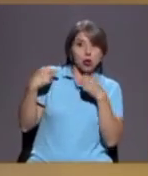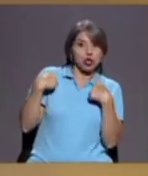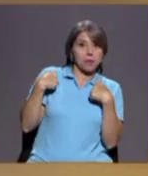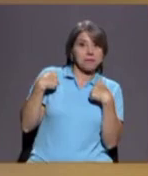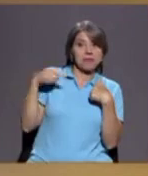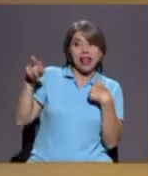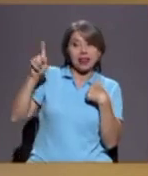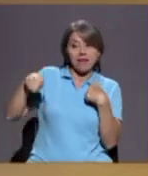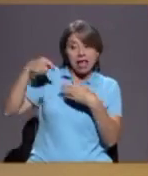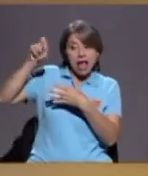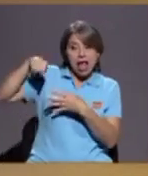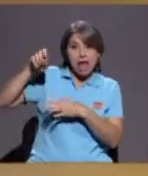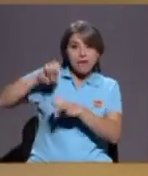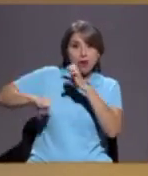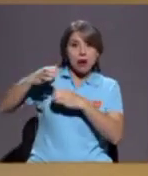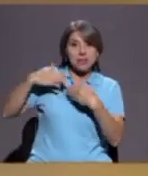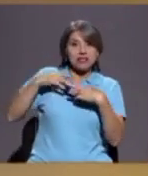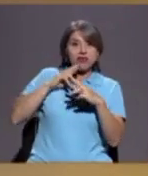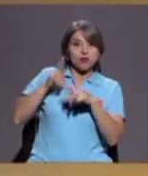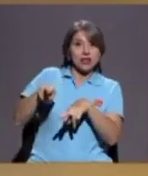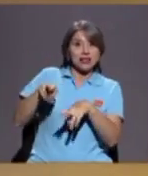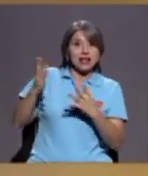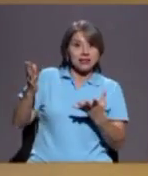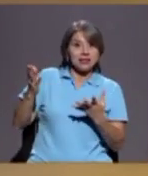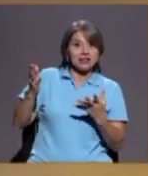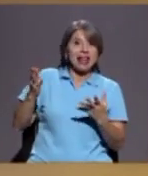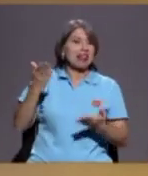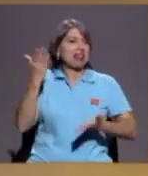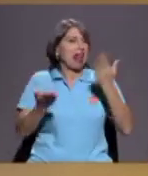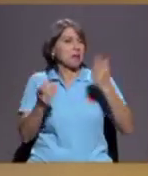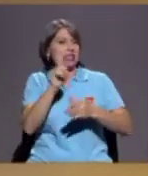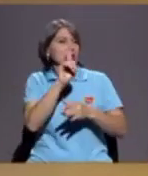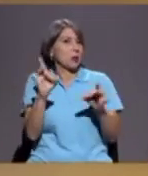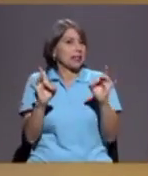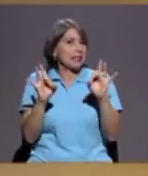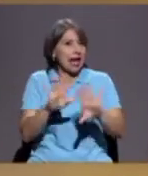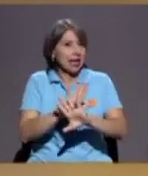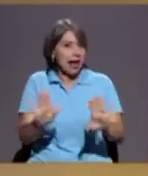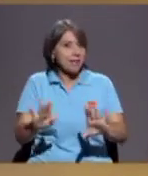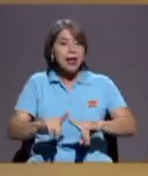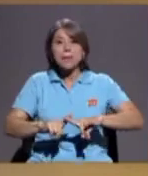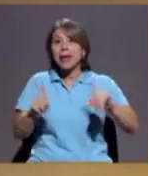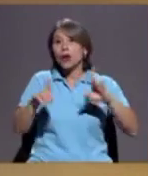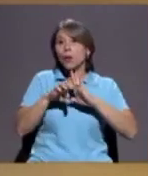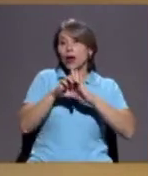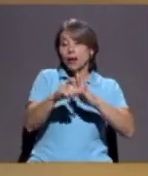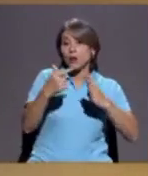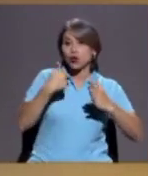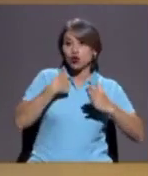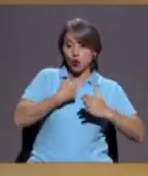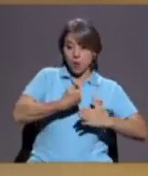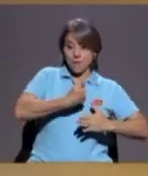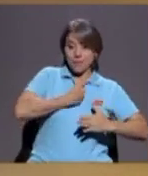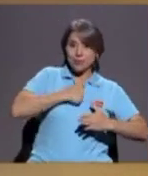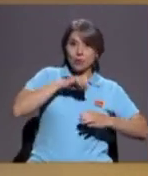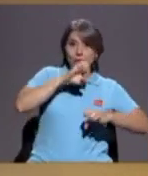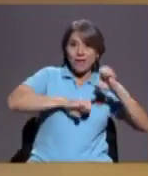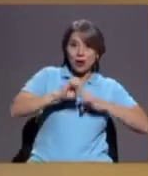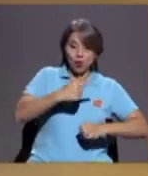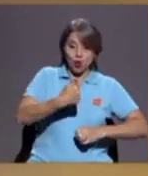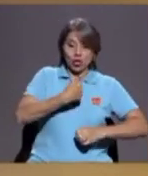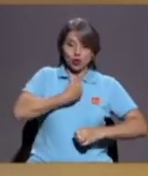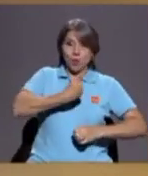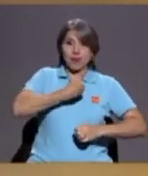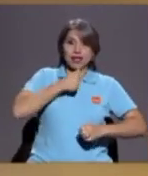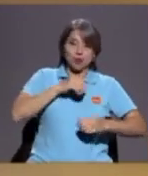vez no es tan grave. Pero si a mí me toca evaluar lo que yo puse, de ahí yo